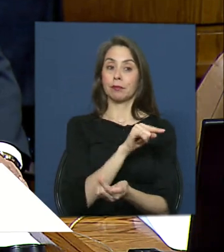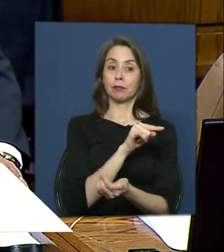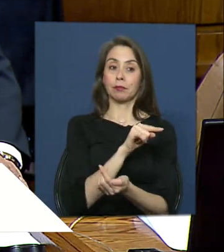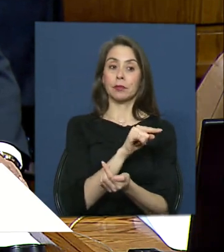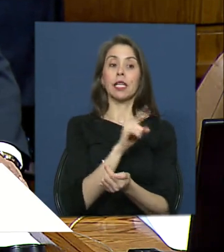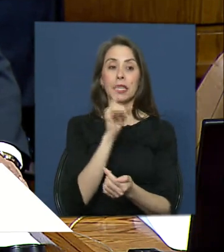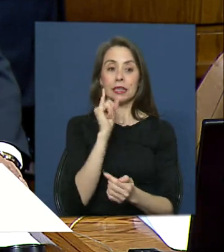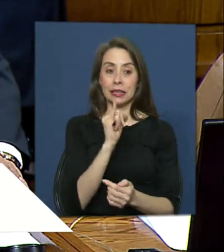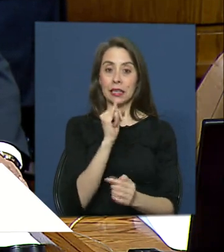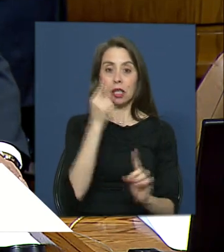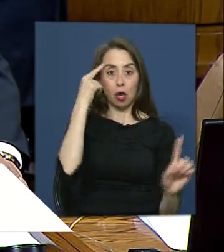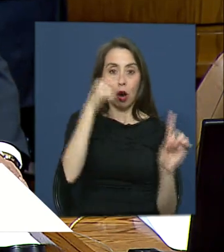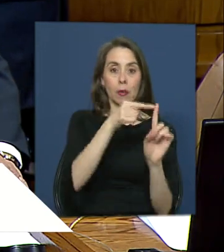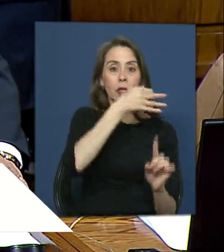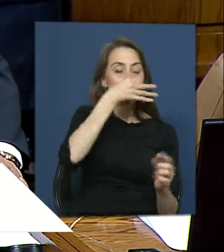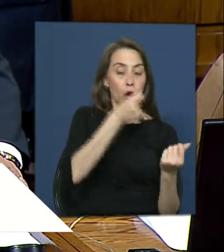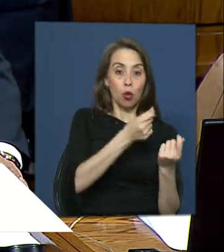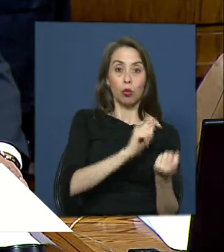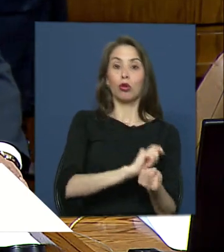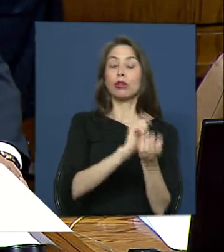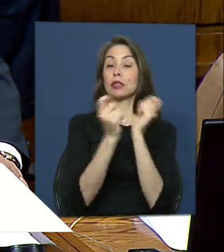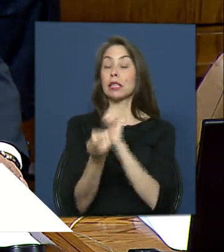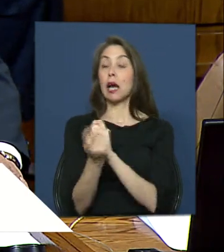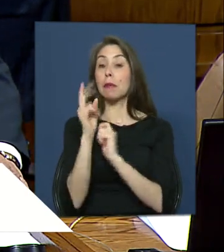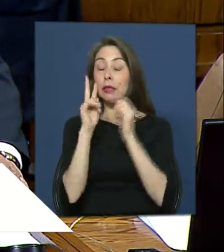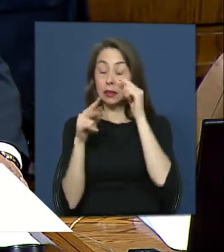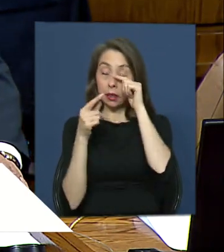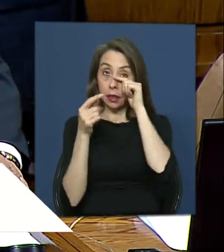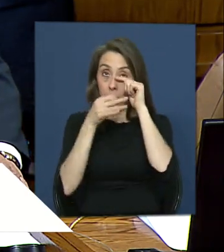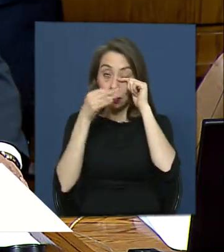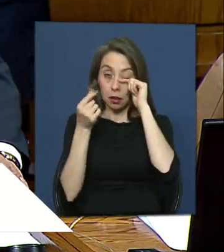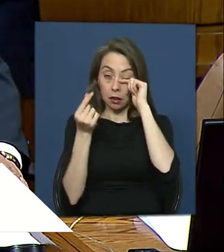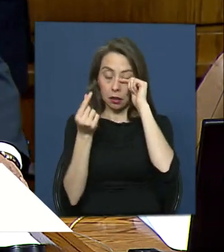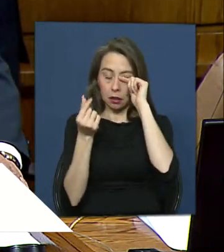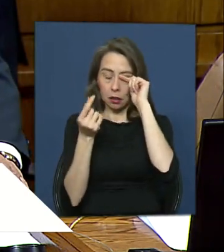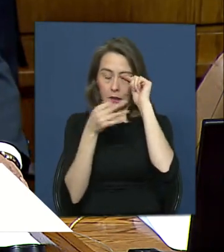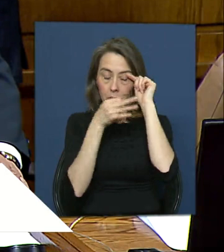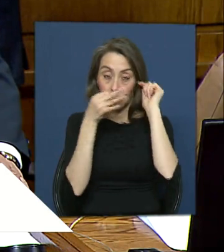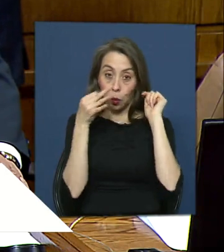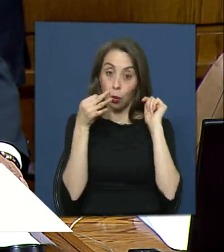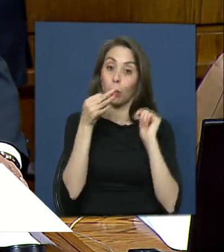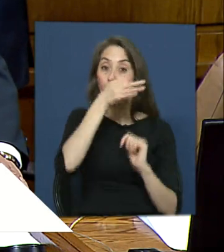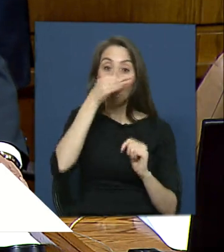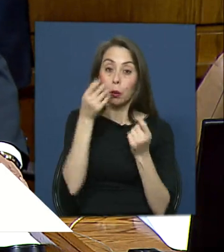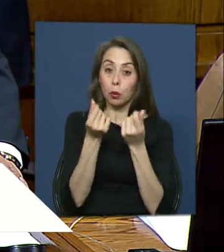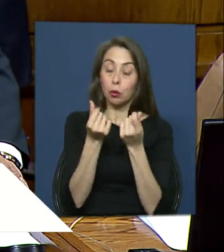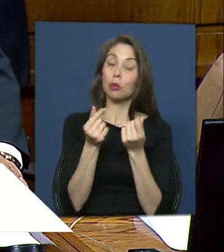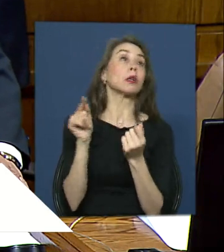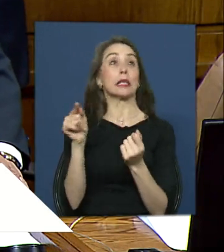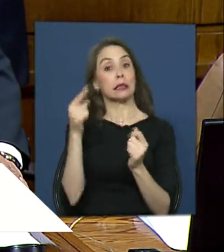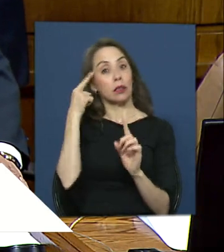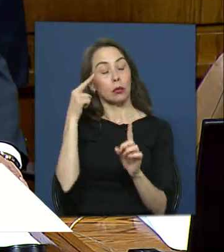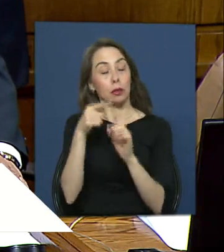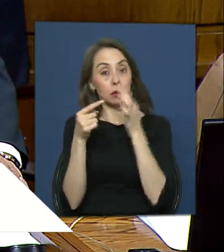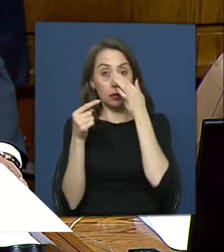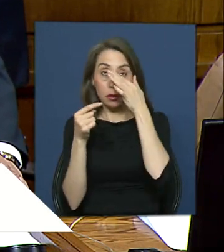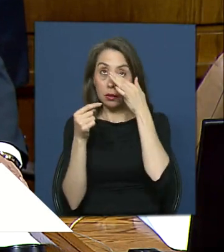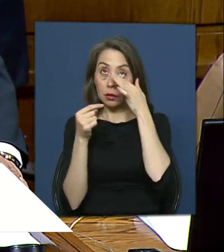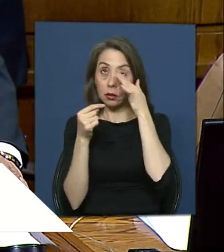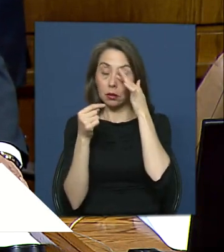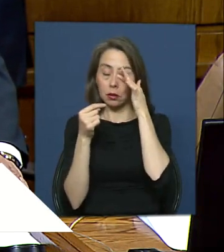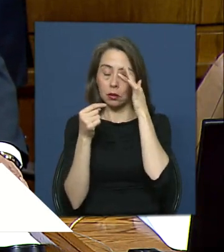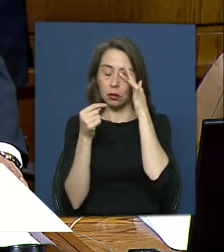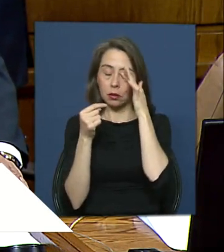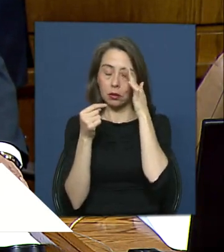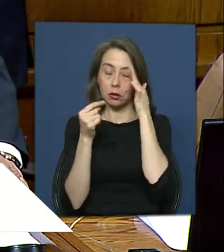con fines de lucro lleguen a ser sin fines de lucro, que es lo que venimos buscando, por una razón distinta